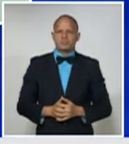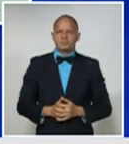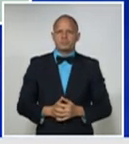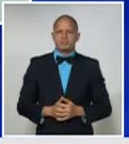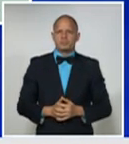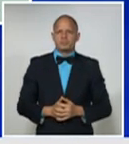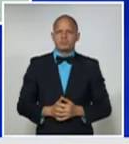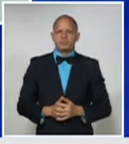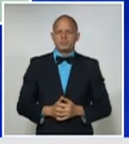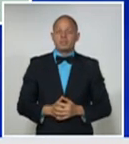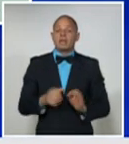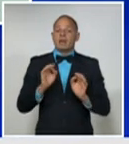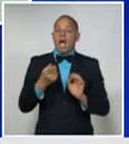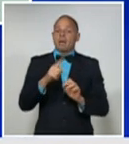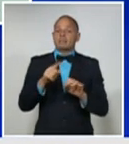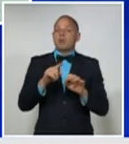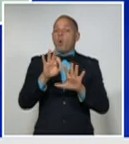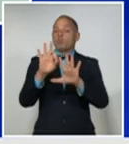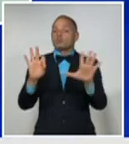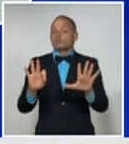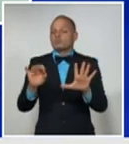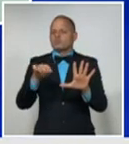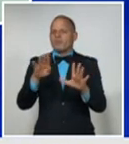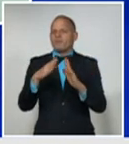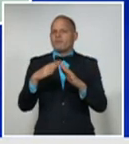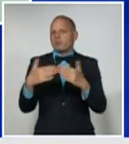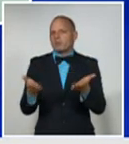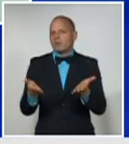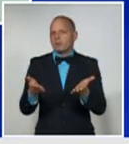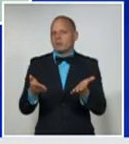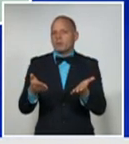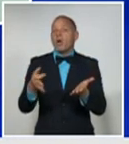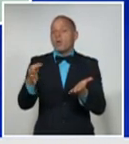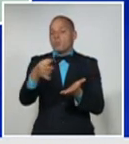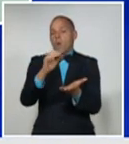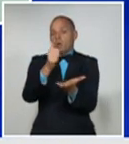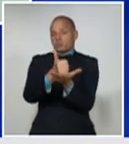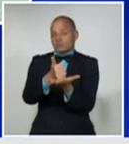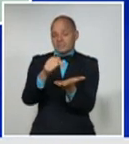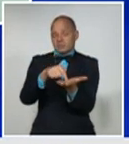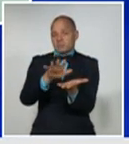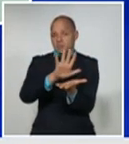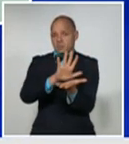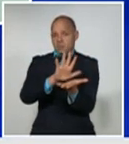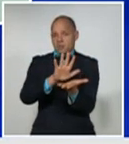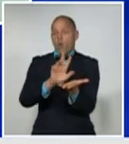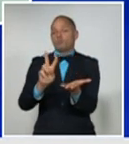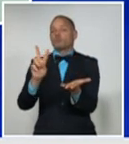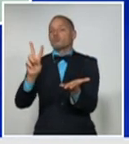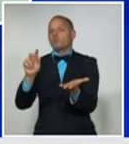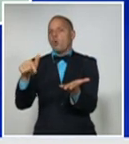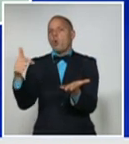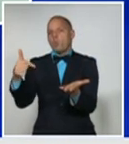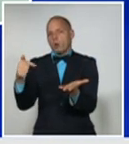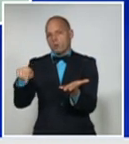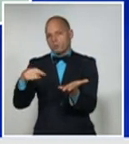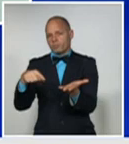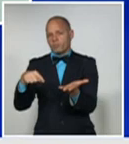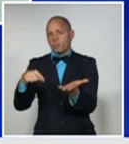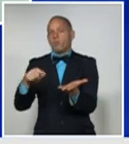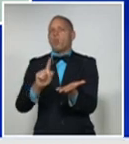Los 8 casos de ayer, 5 del municipio Las Tunas, 2 de Jobabo y 1 del